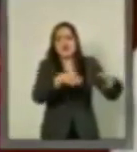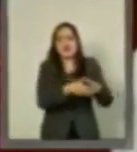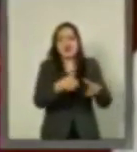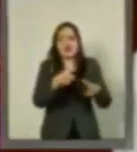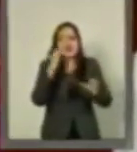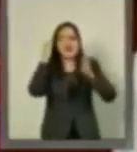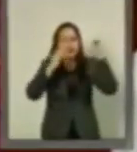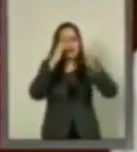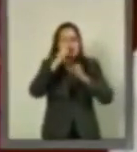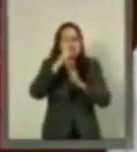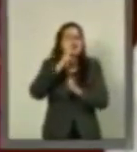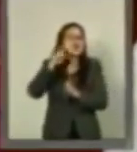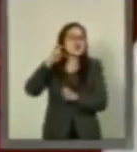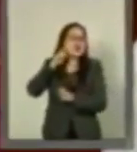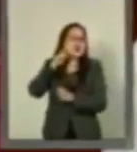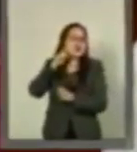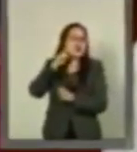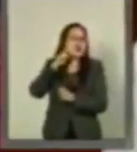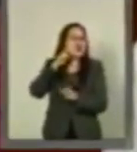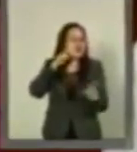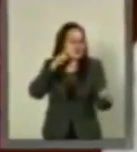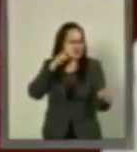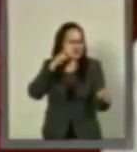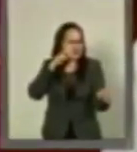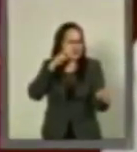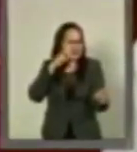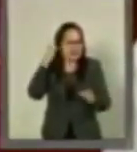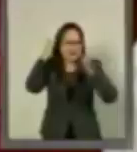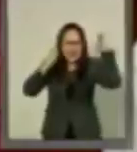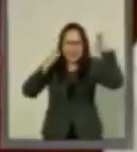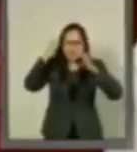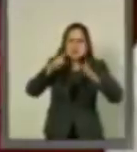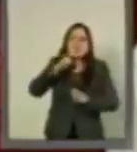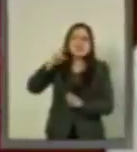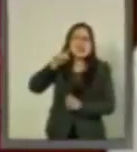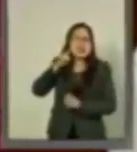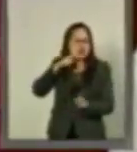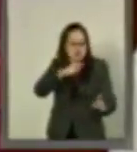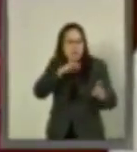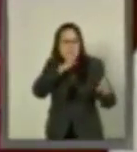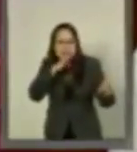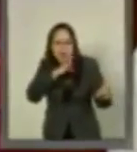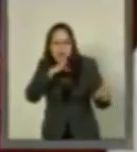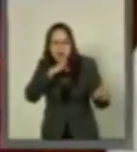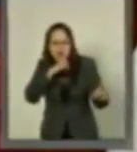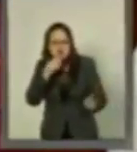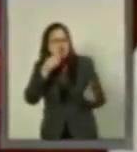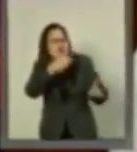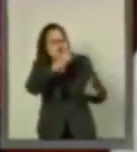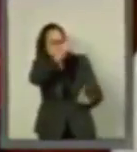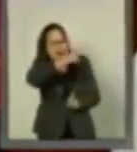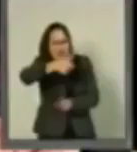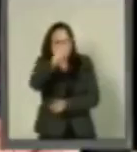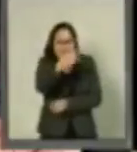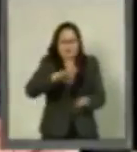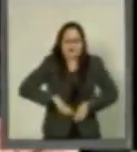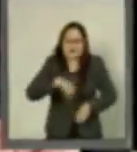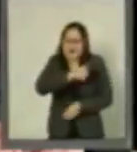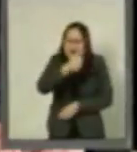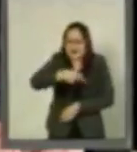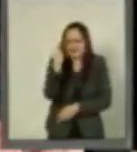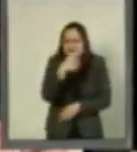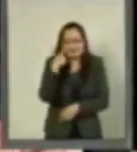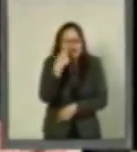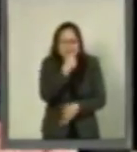Expo Sexo. ¿Tiene algo de malo que haya una Expo Sexo? No, señor, yo no soy nadie para calificar la moral de nadie. Lo que sí